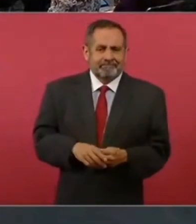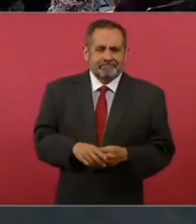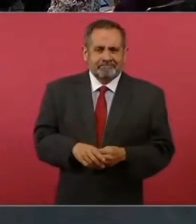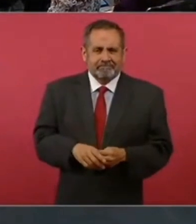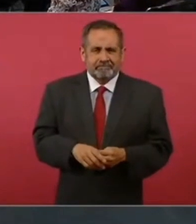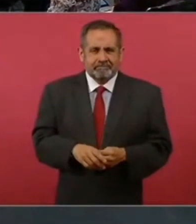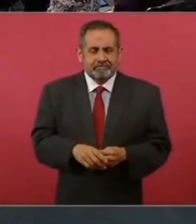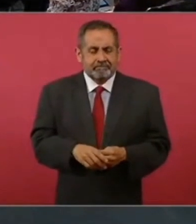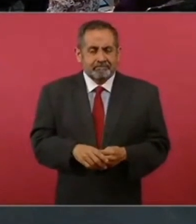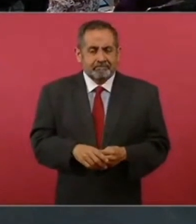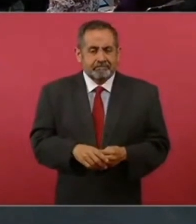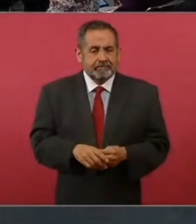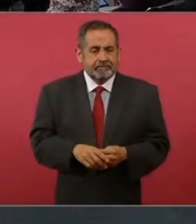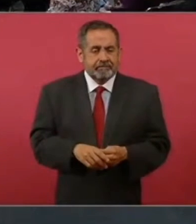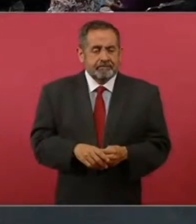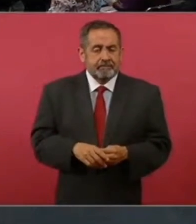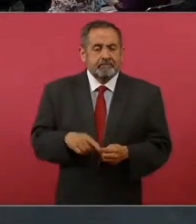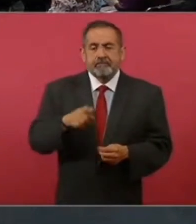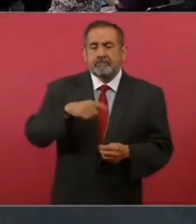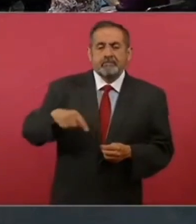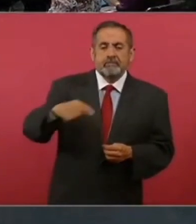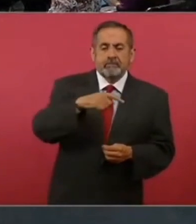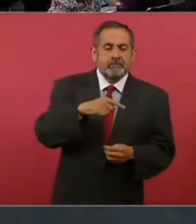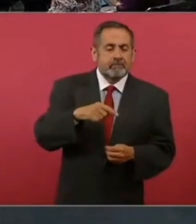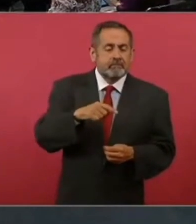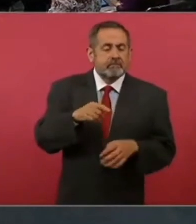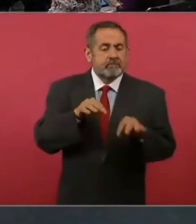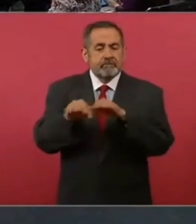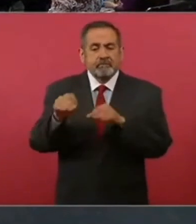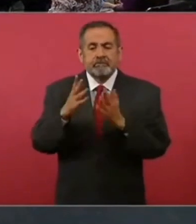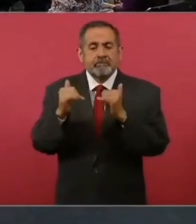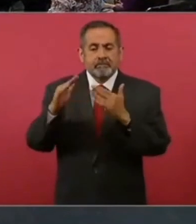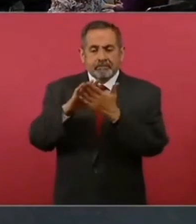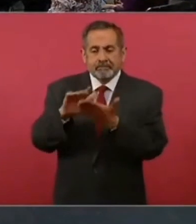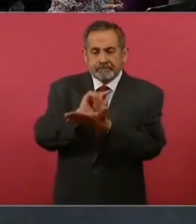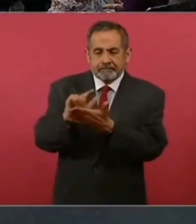trabajadores o trabajadoras domésticas